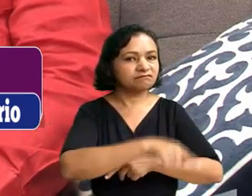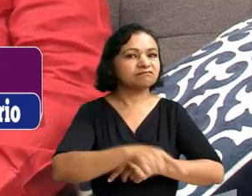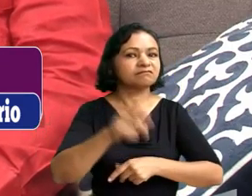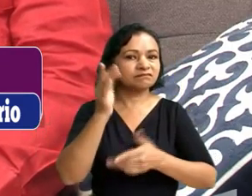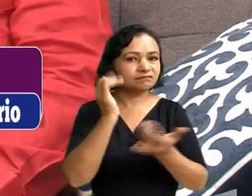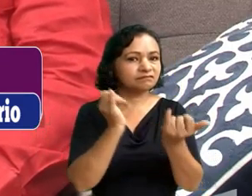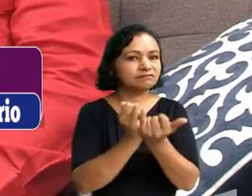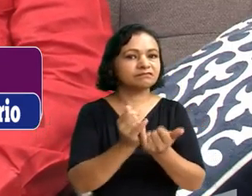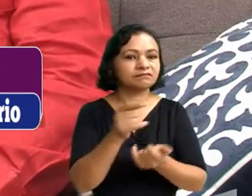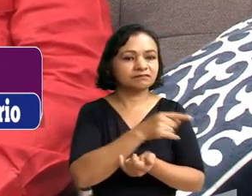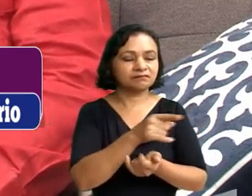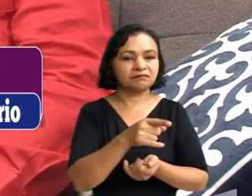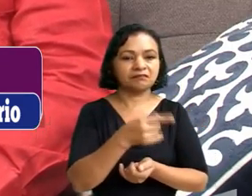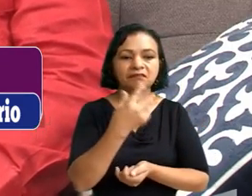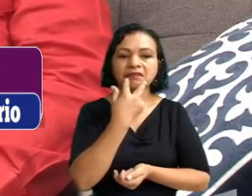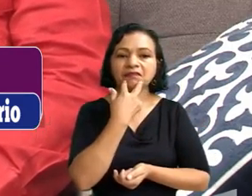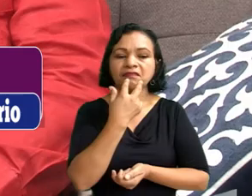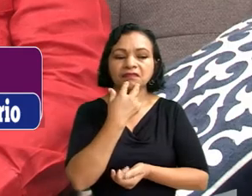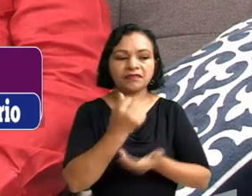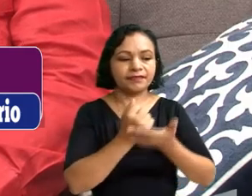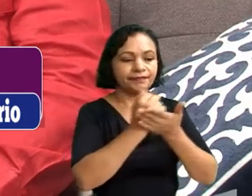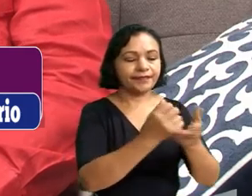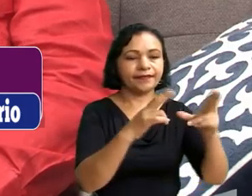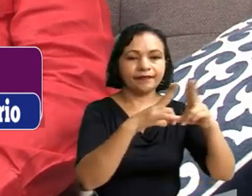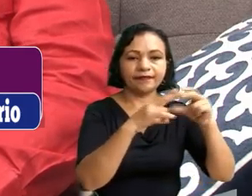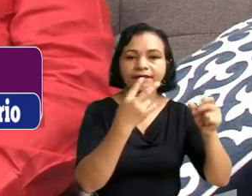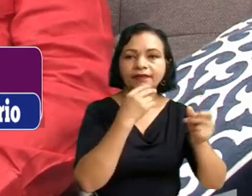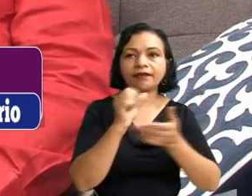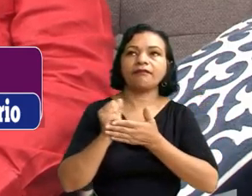ay pnl que no responden a los intereses nicaragüenses